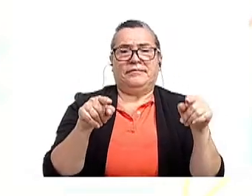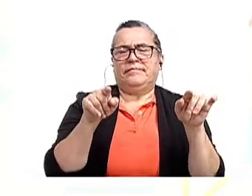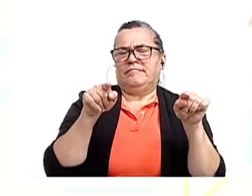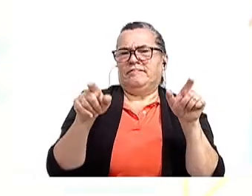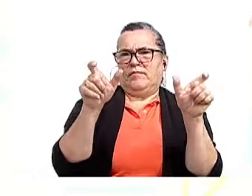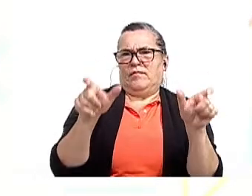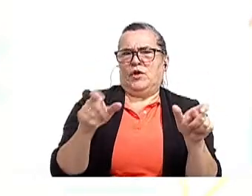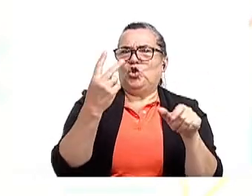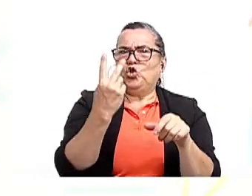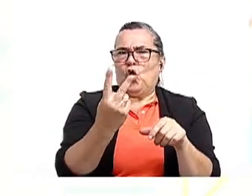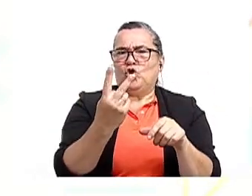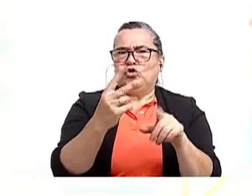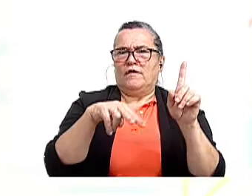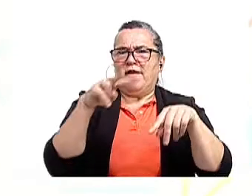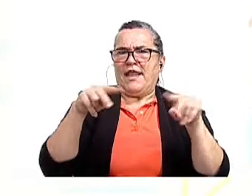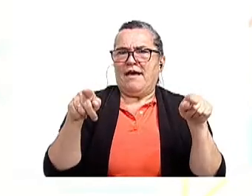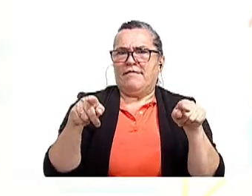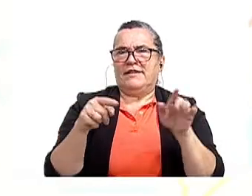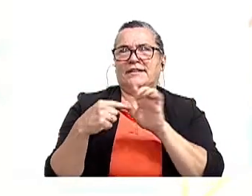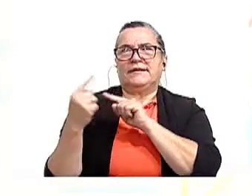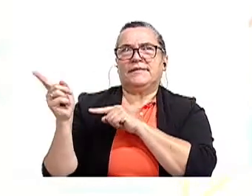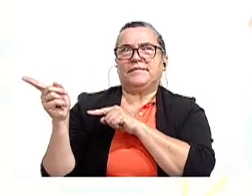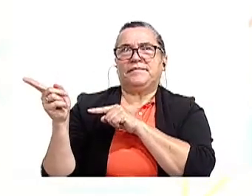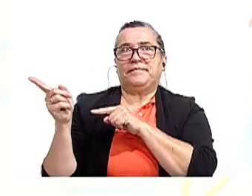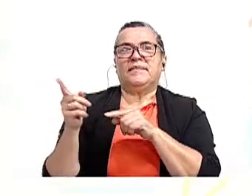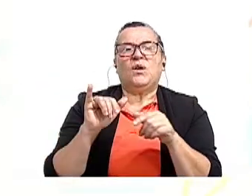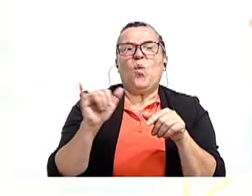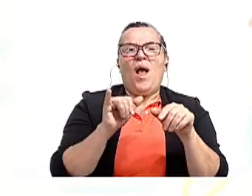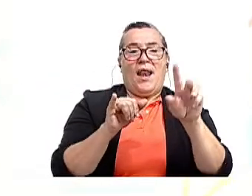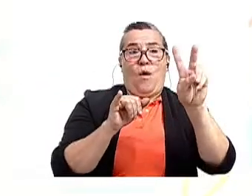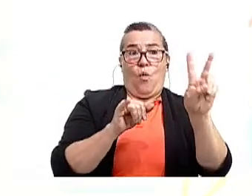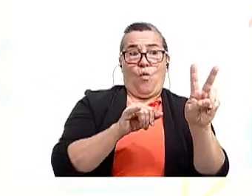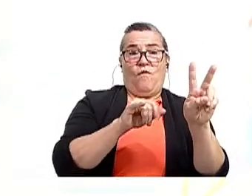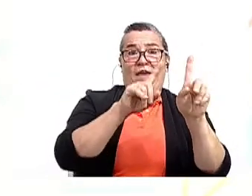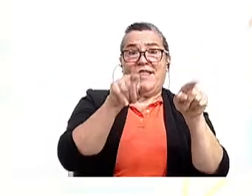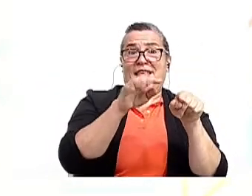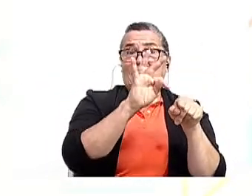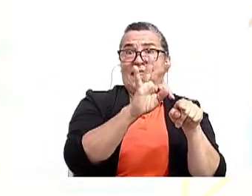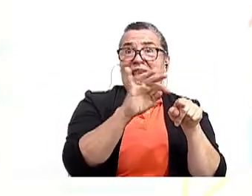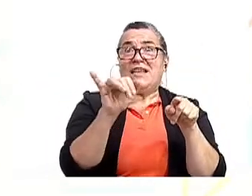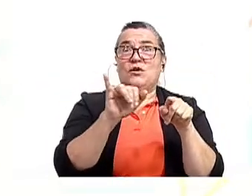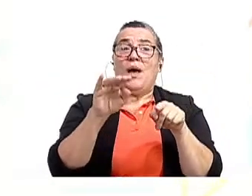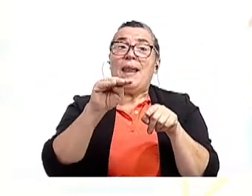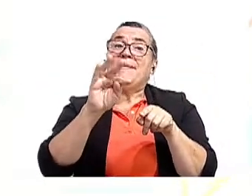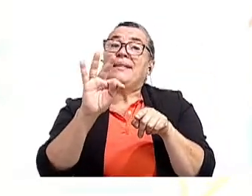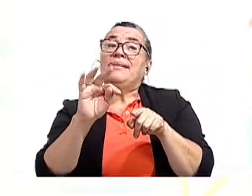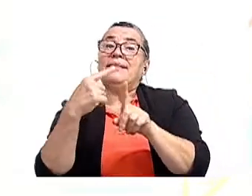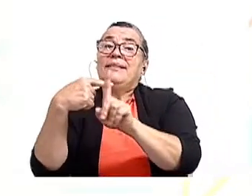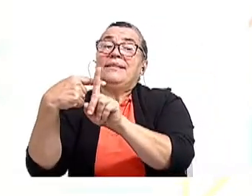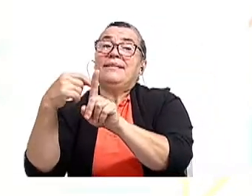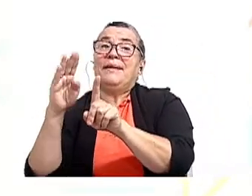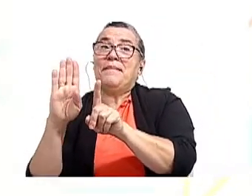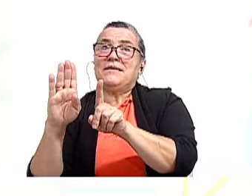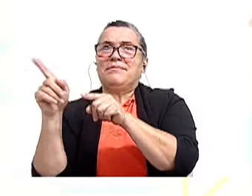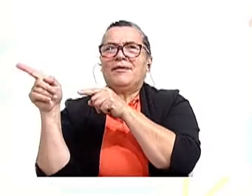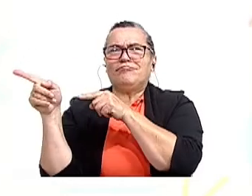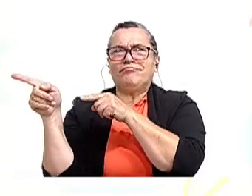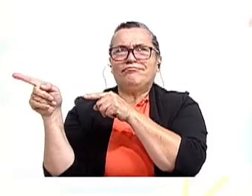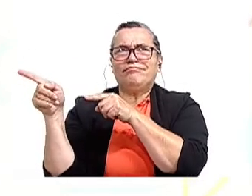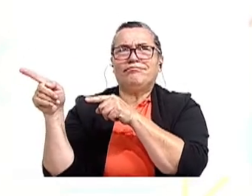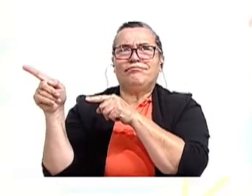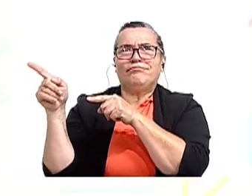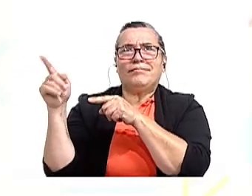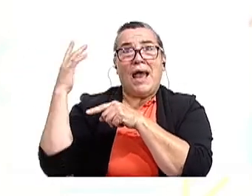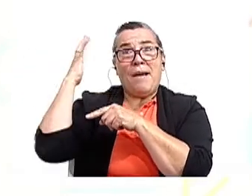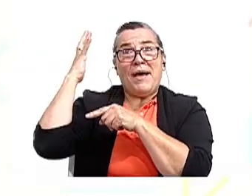caso, lo vamos a expresar de la siguiente forma. V de t es igual a mt más b. ¿Recuerdan quién es